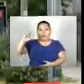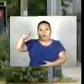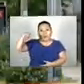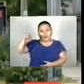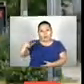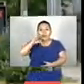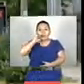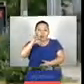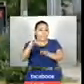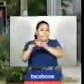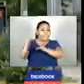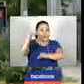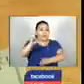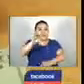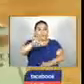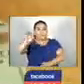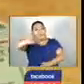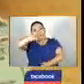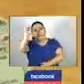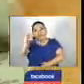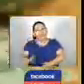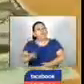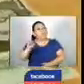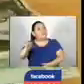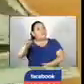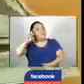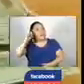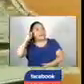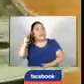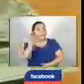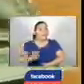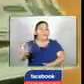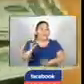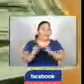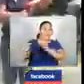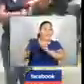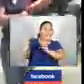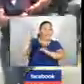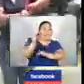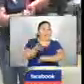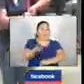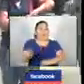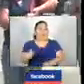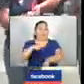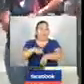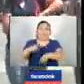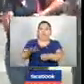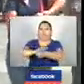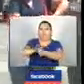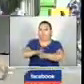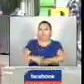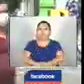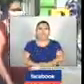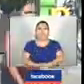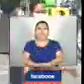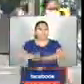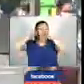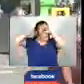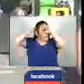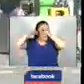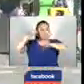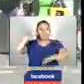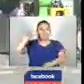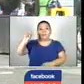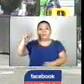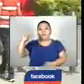del país arriba del 5%, lo que significa una recuperación significativa en medio de la pandemia. Con imágenes de